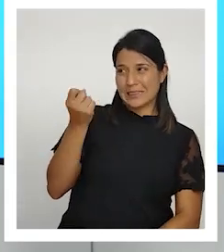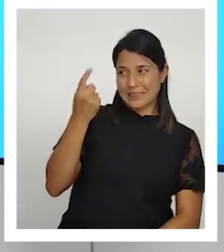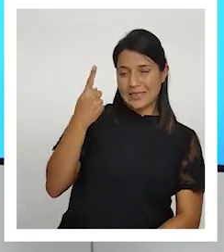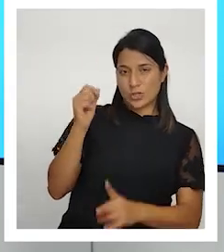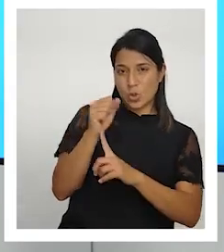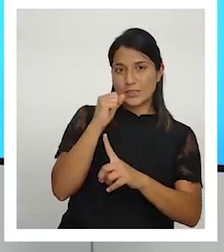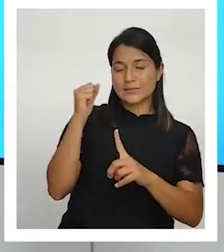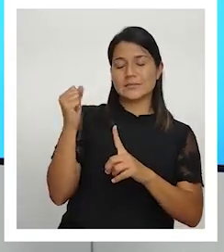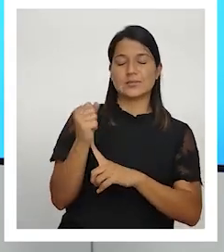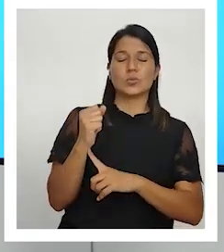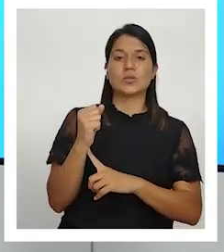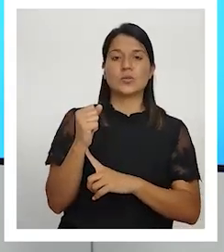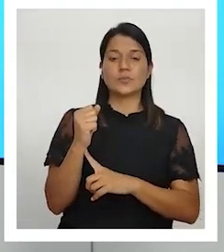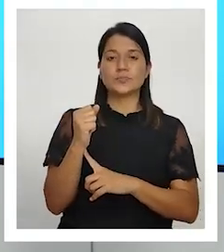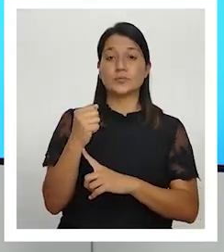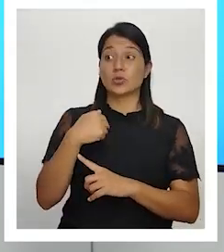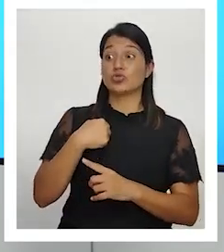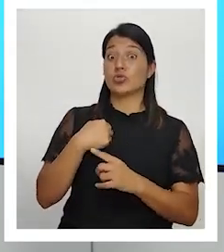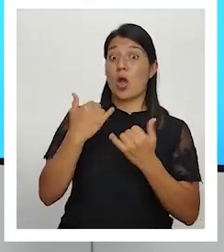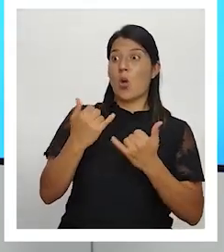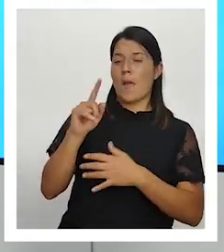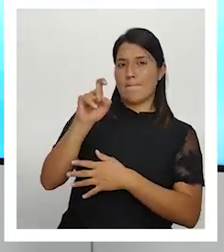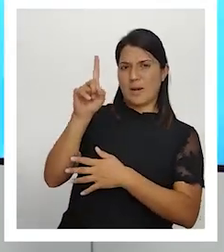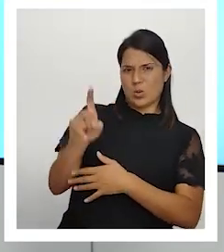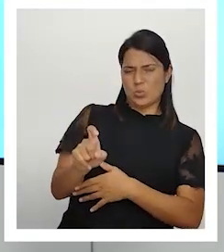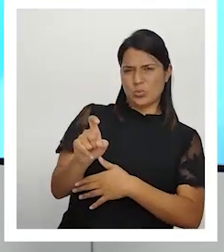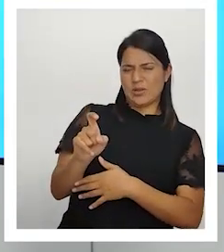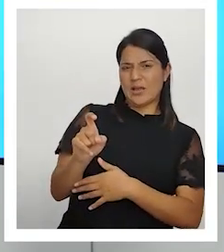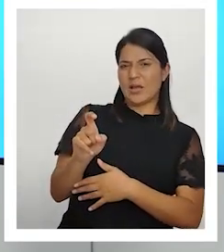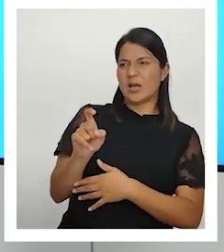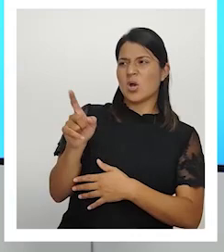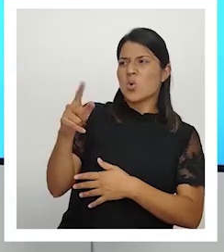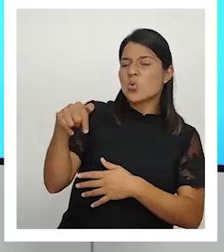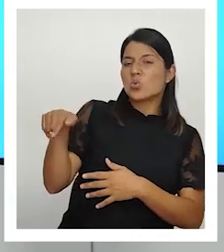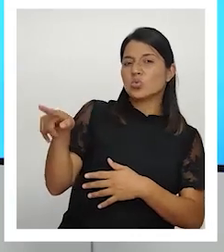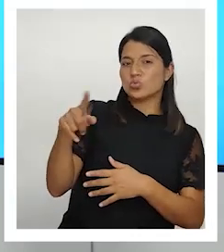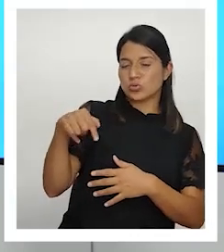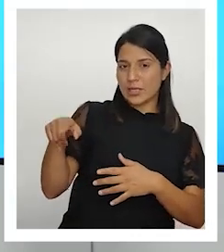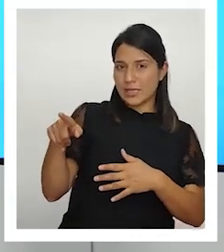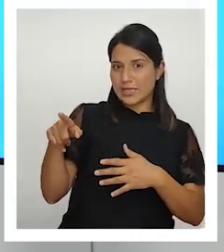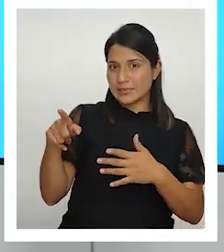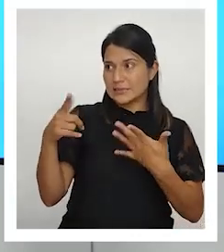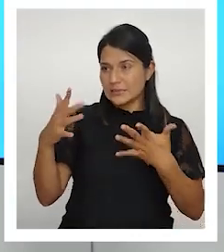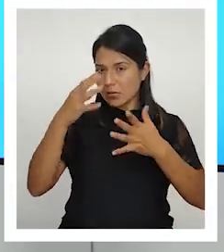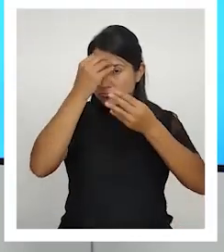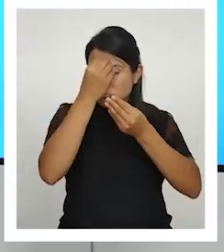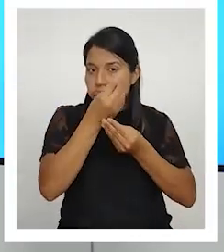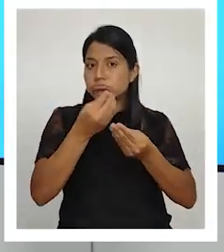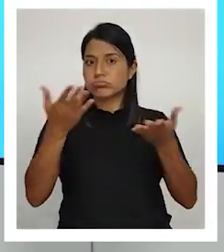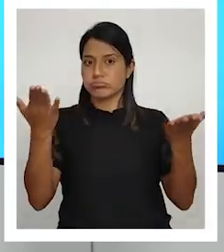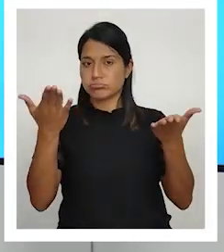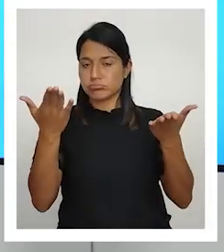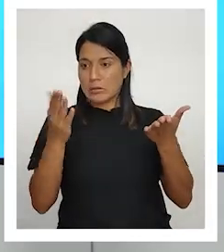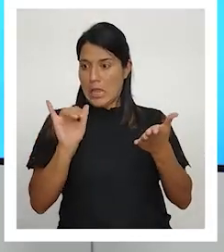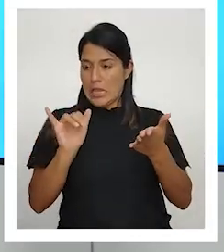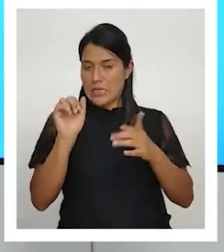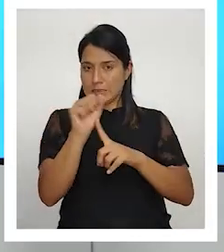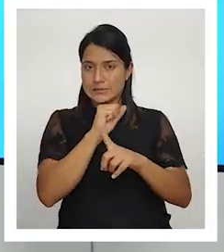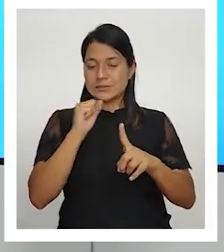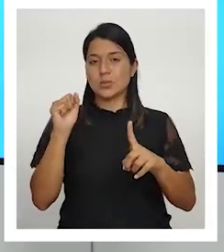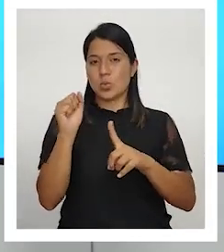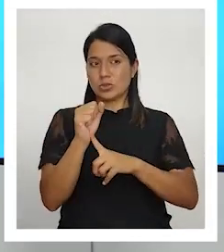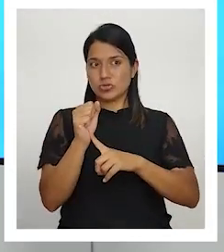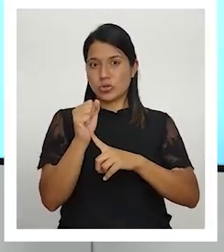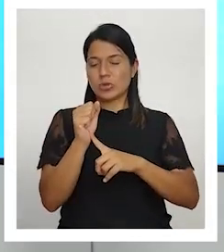gente, le preguntamos que si ustedes han hecho del conocimiento público de esta situación y